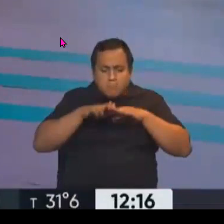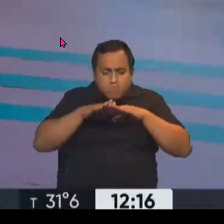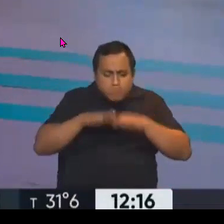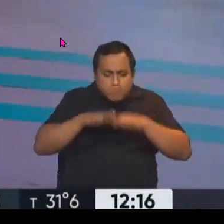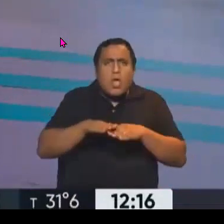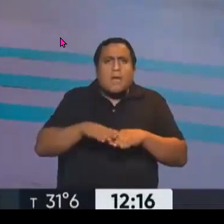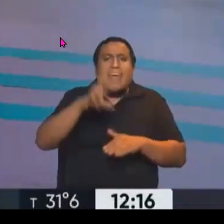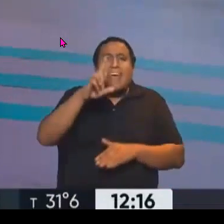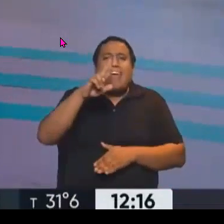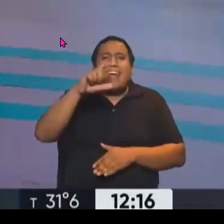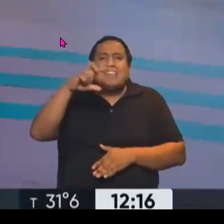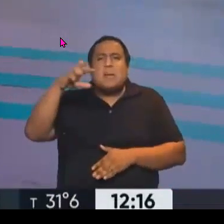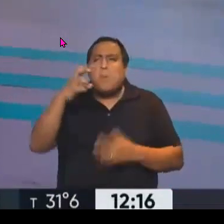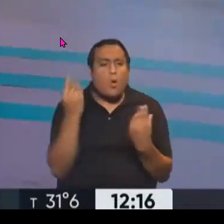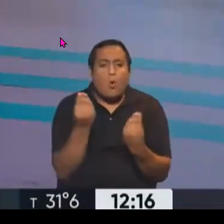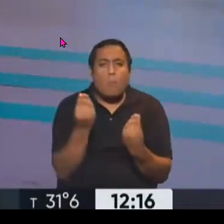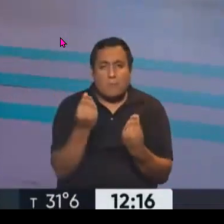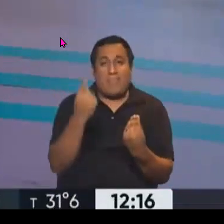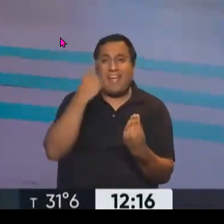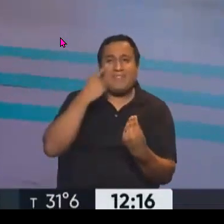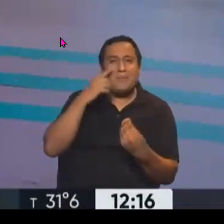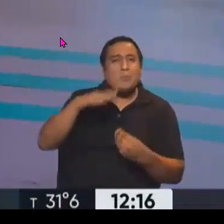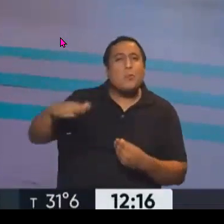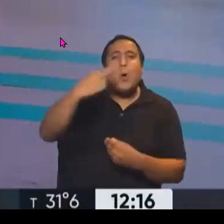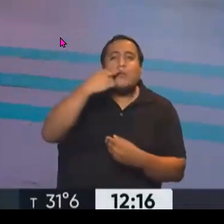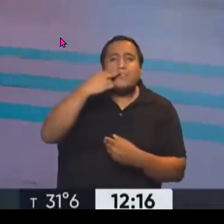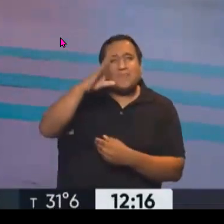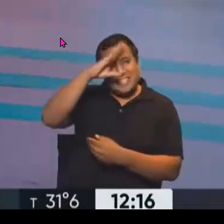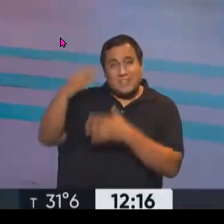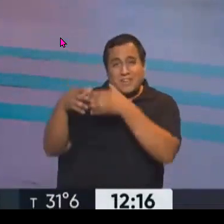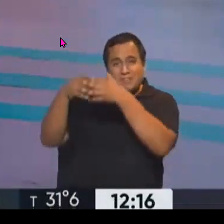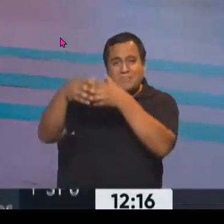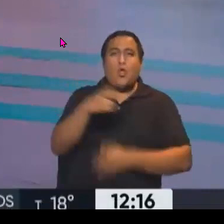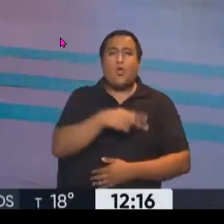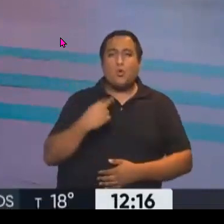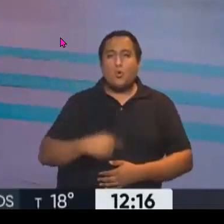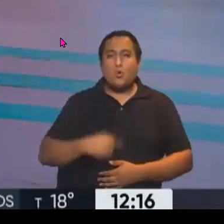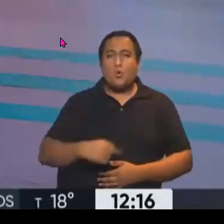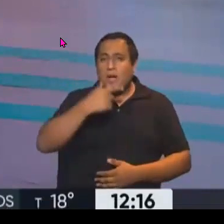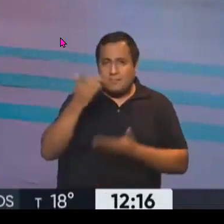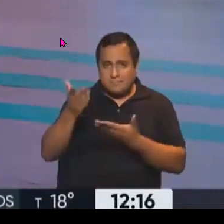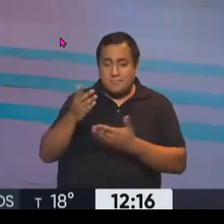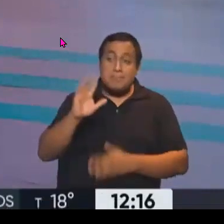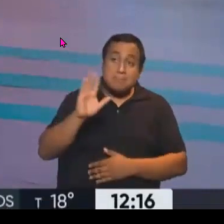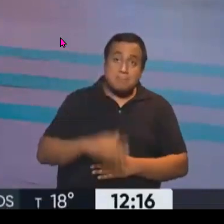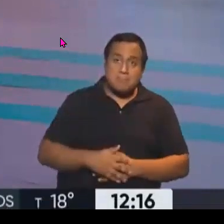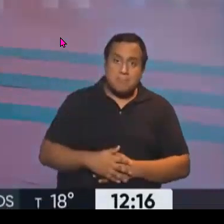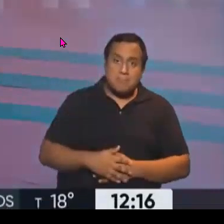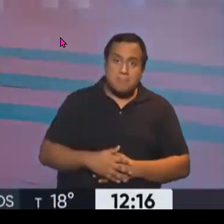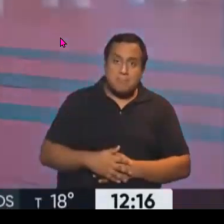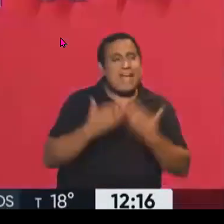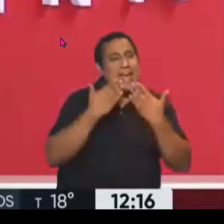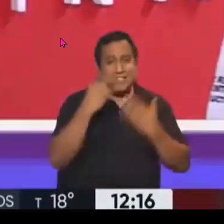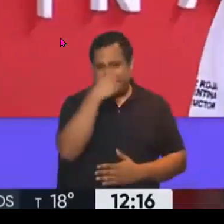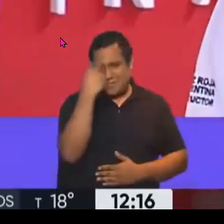de RCP. Y por ese motivo nos vamos ya al móvil a Valvanera con Silvia Fernández en la Cruz Roja. Silvia. Gracias, Vero. Y ya